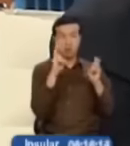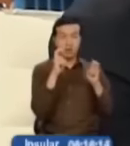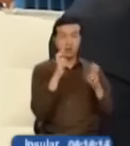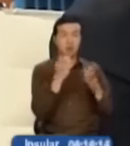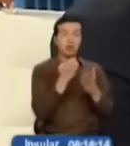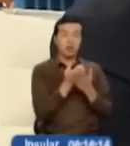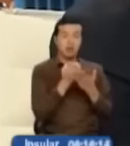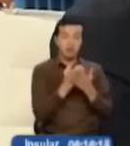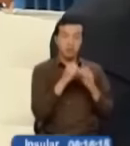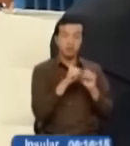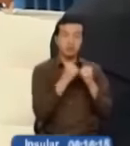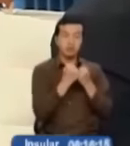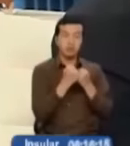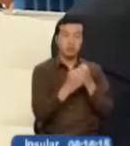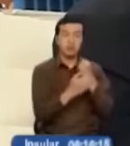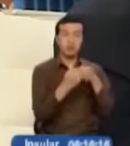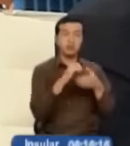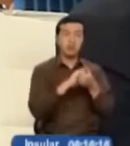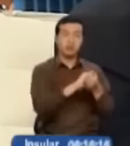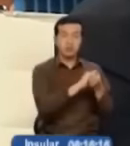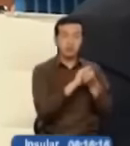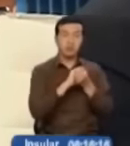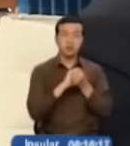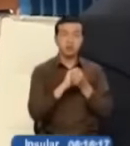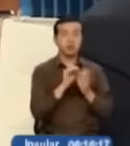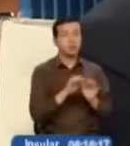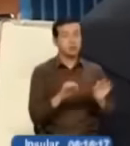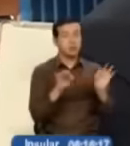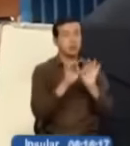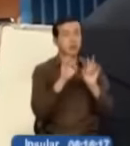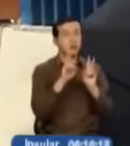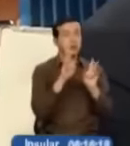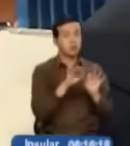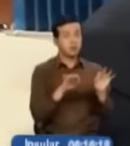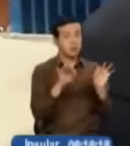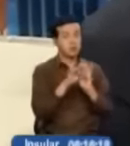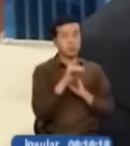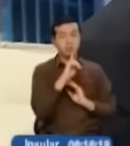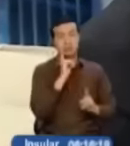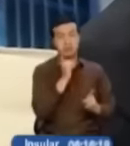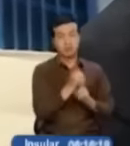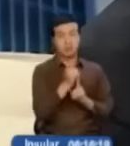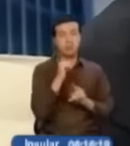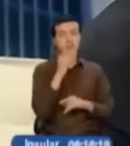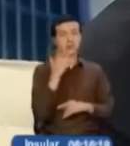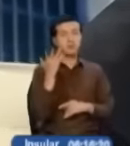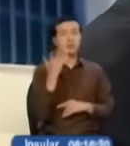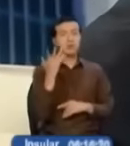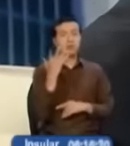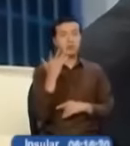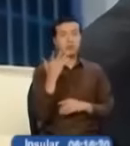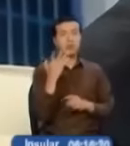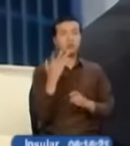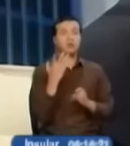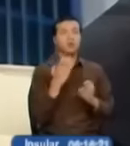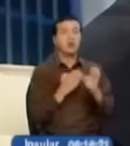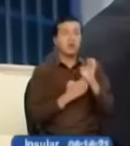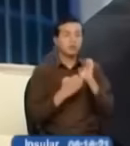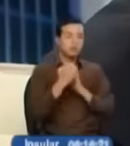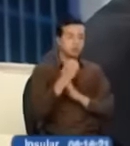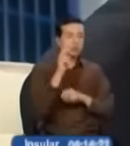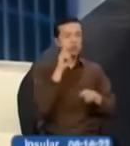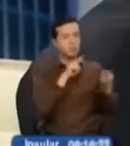social y solidaria se requiere una estructura especial, no solo en términos de costos, que es importante, por cierto, sino una estructura de